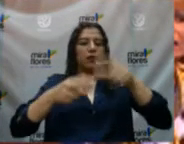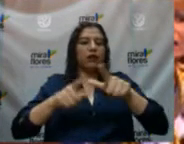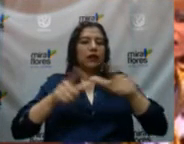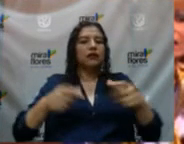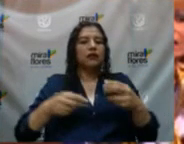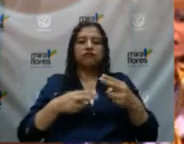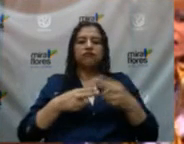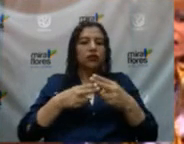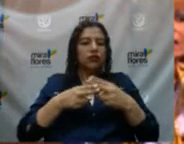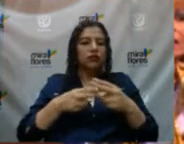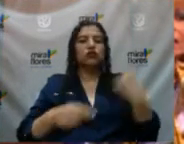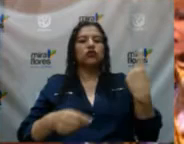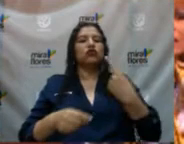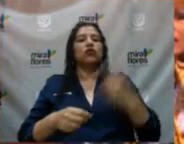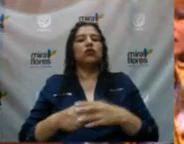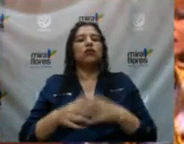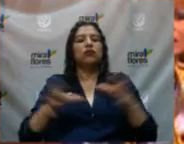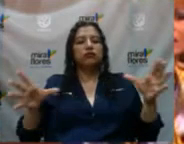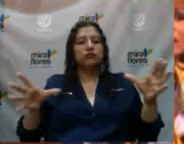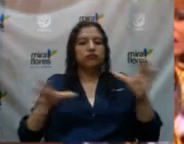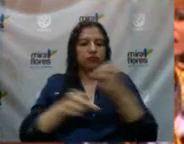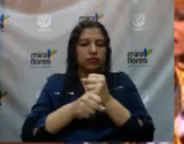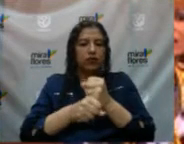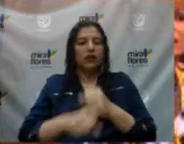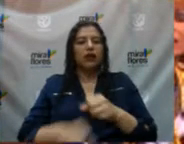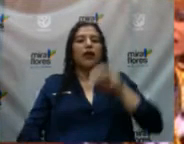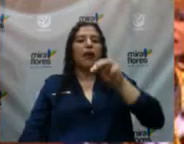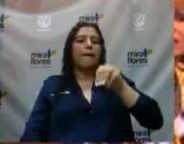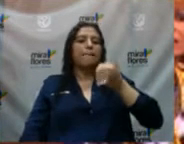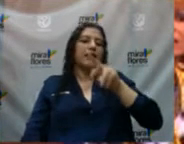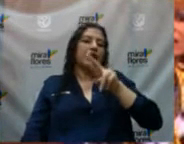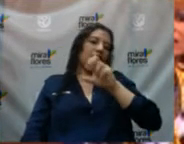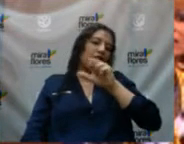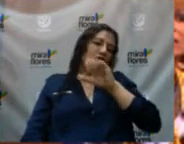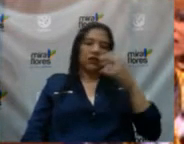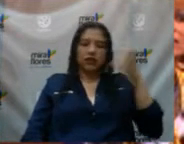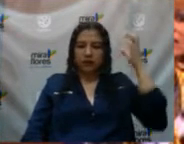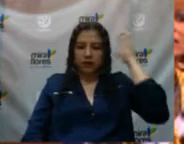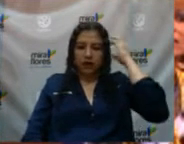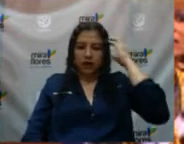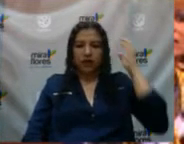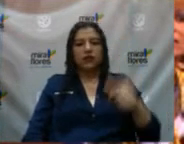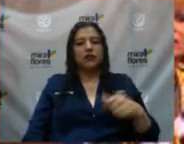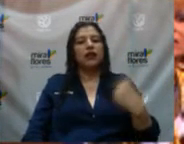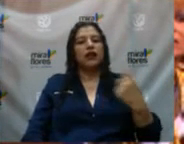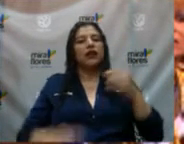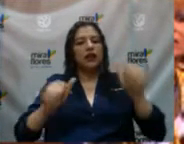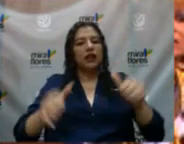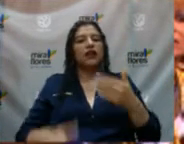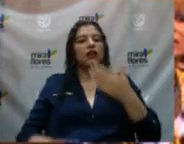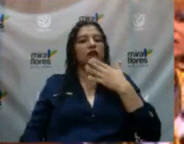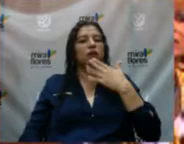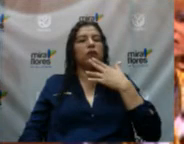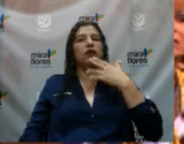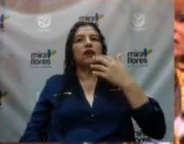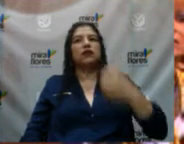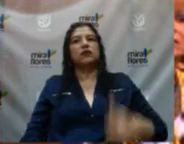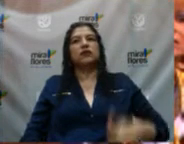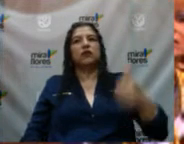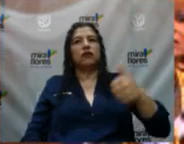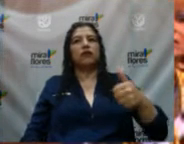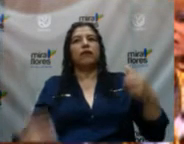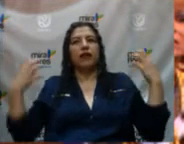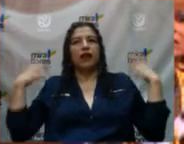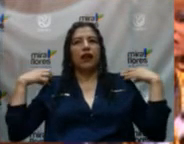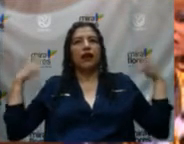acortó solo por el nombre, valga la expresión, de Miraflores, quedando como patrón del distrito el arcángel